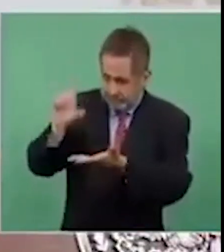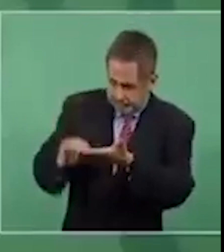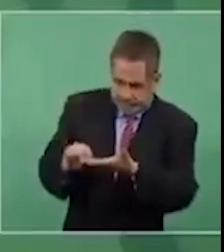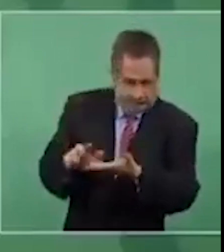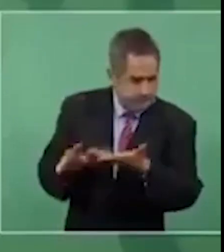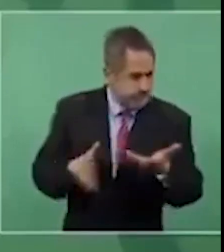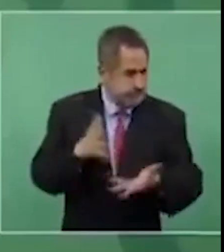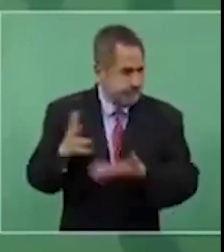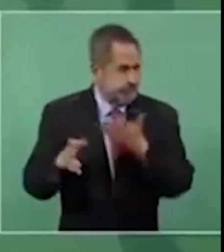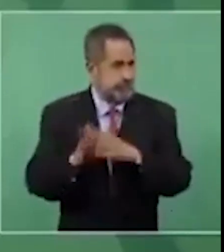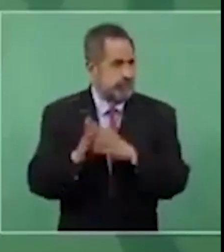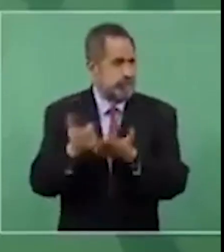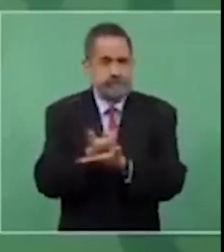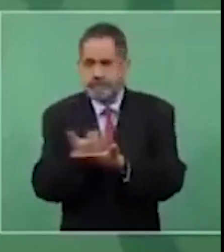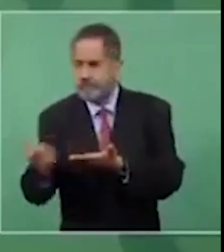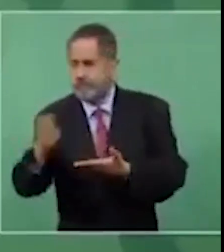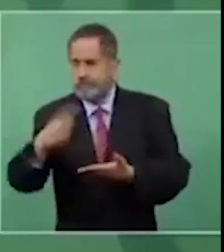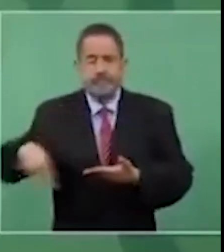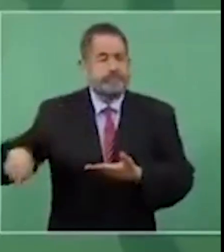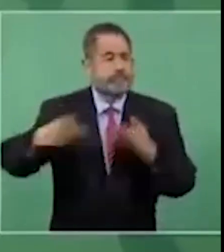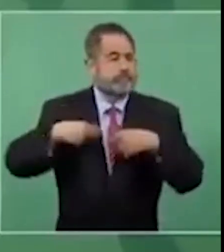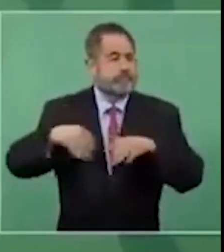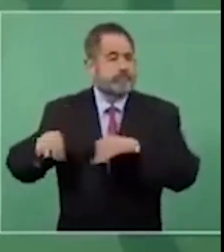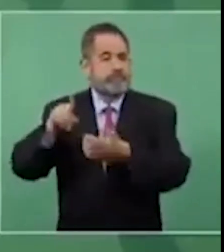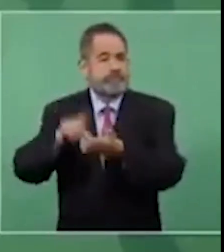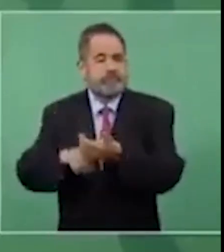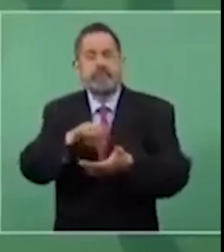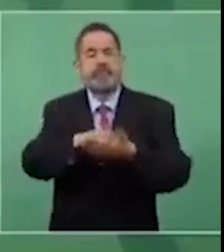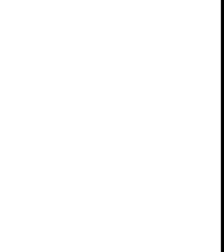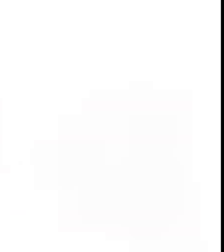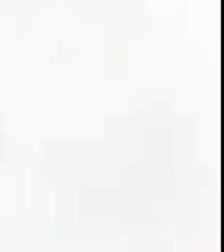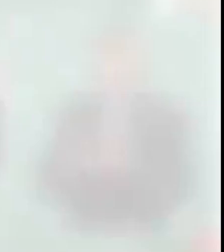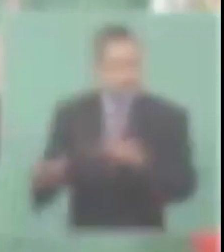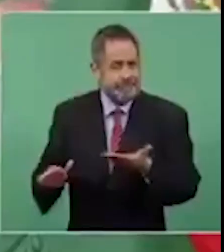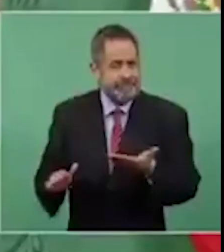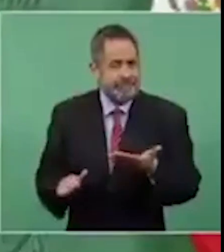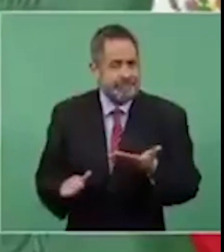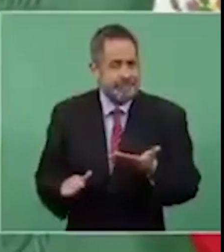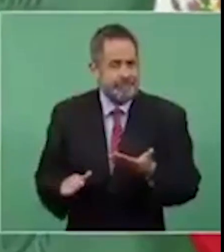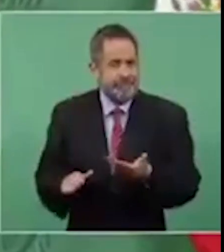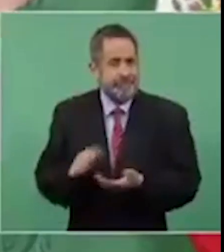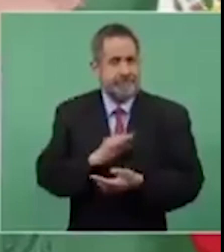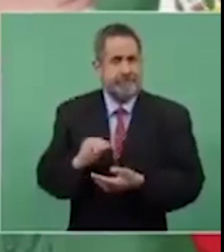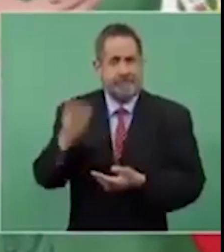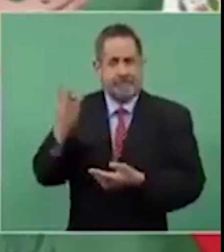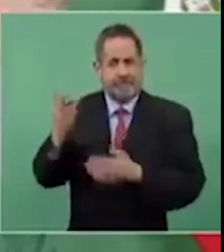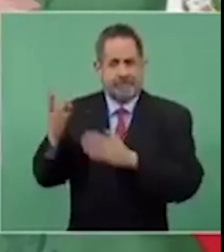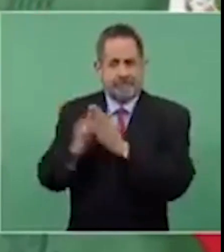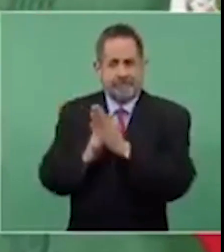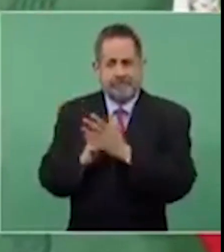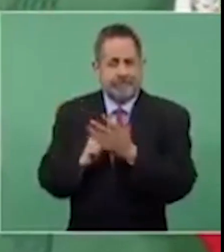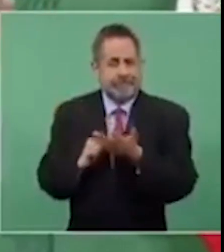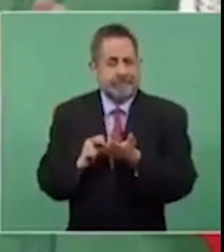caso por ejemplo de colima en tres meses